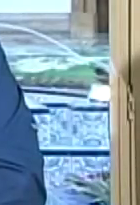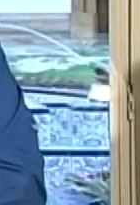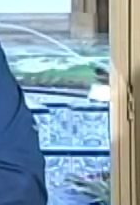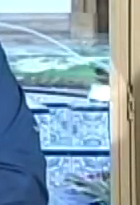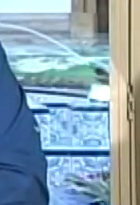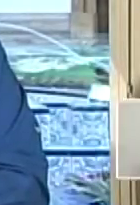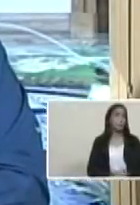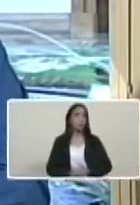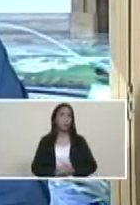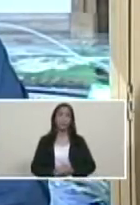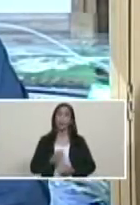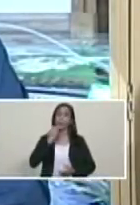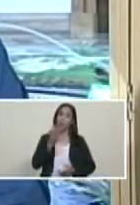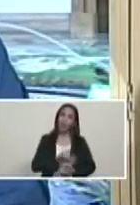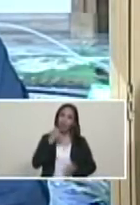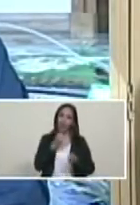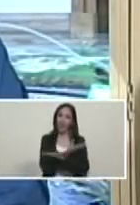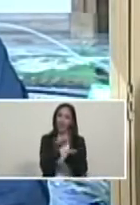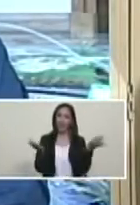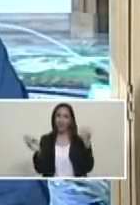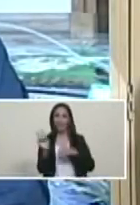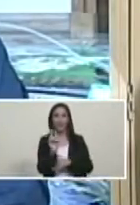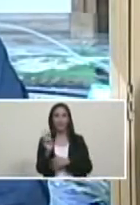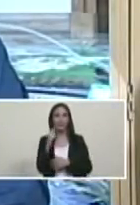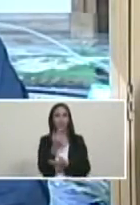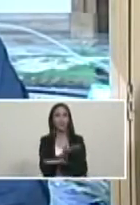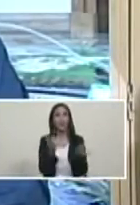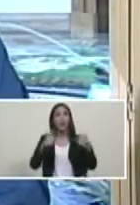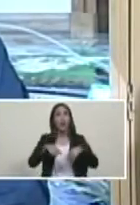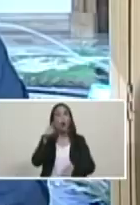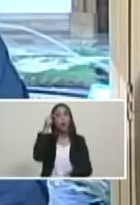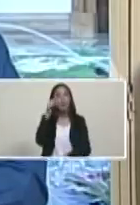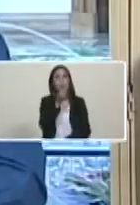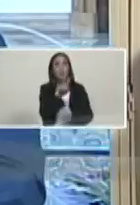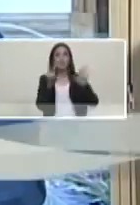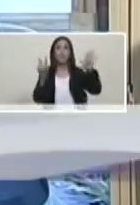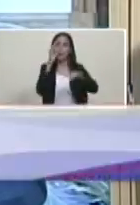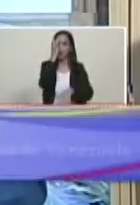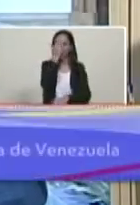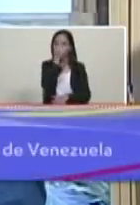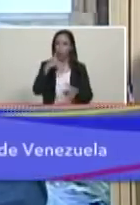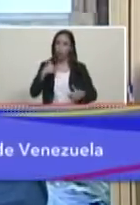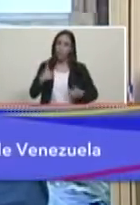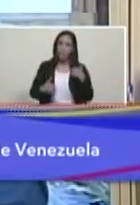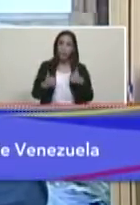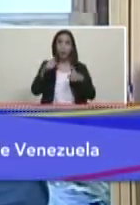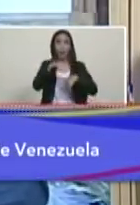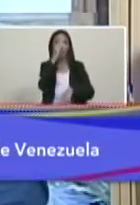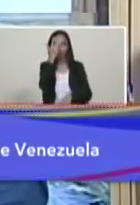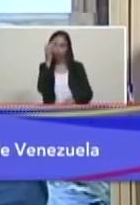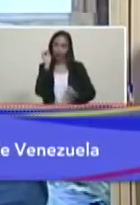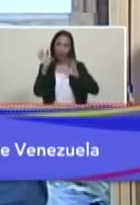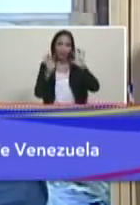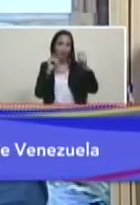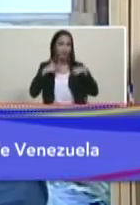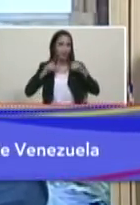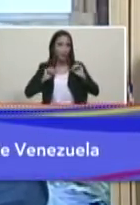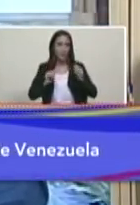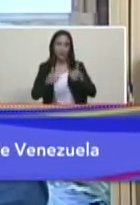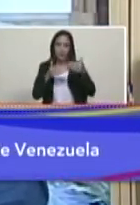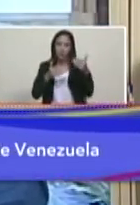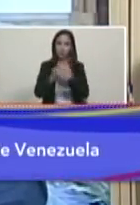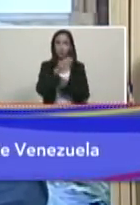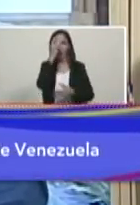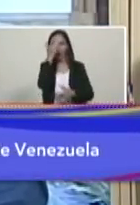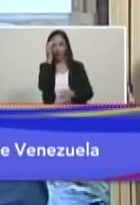Buenas tardes, Venezuela. 27 de febrero, miércoles, y llega el carnaval para Venezuela.